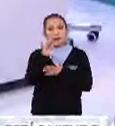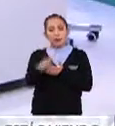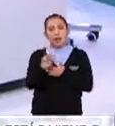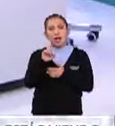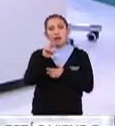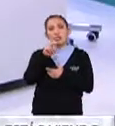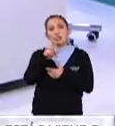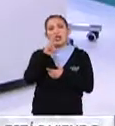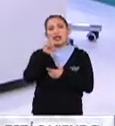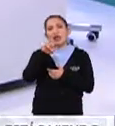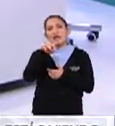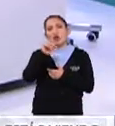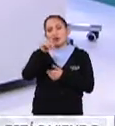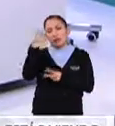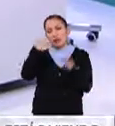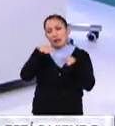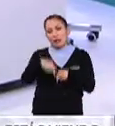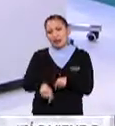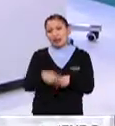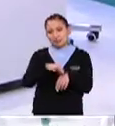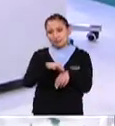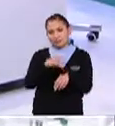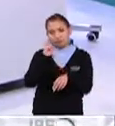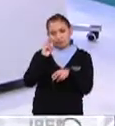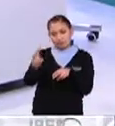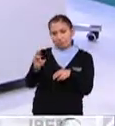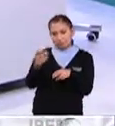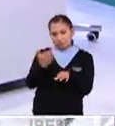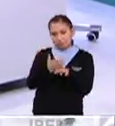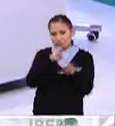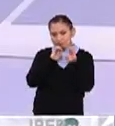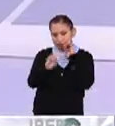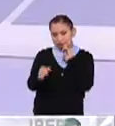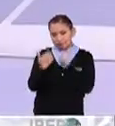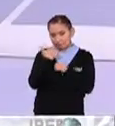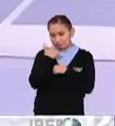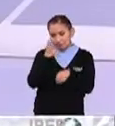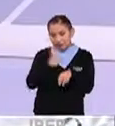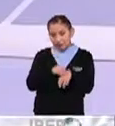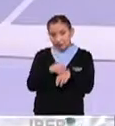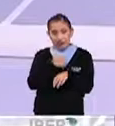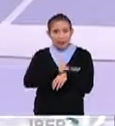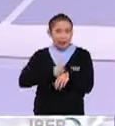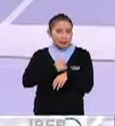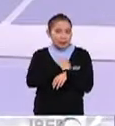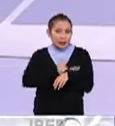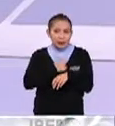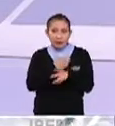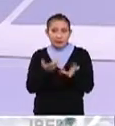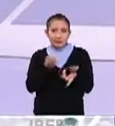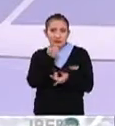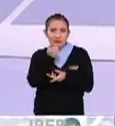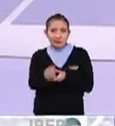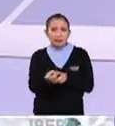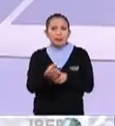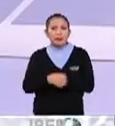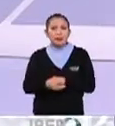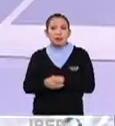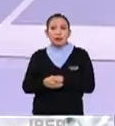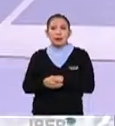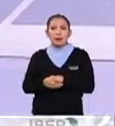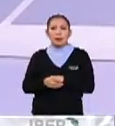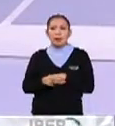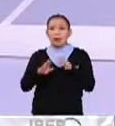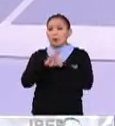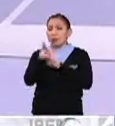gracias, Eunice Rendón, por haber estado con nosotros en vivo. Creo que, si nos lo permites, y lamentablemente lo tendremos que decir de esta forma,